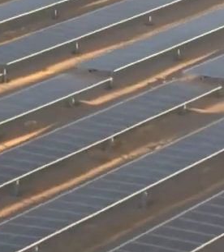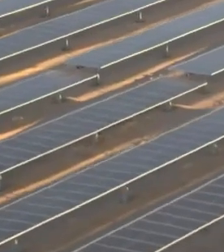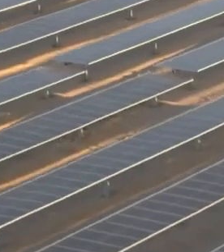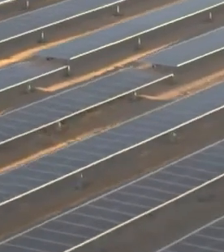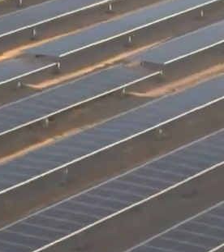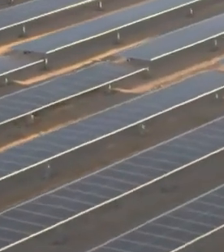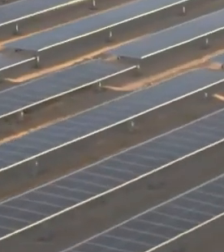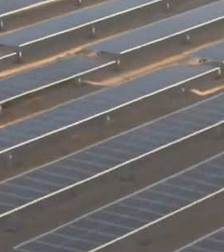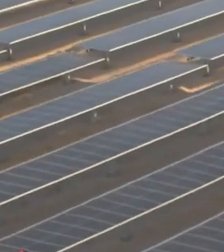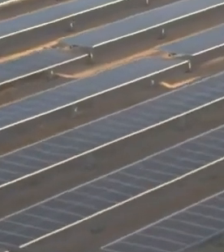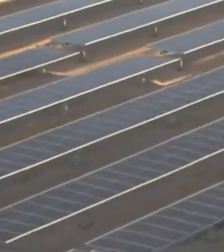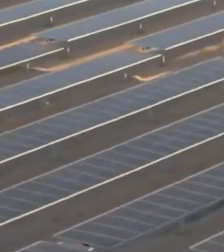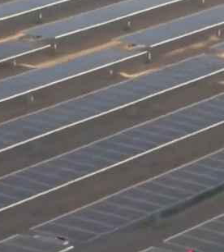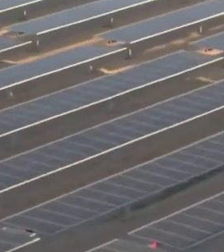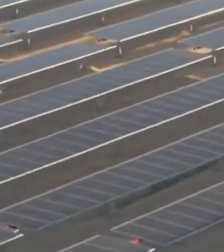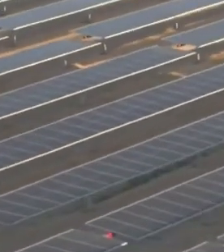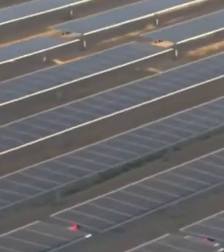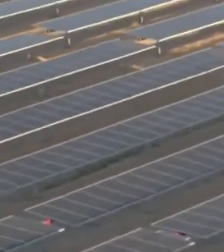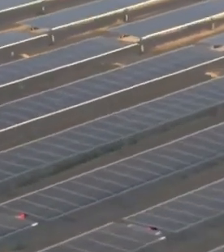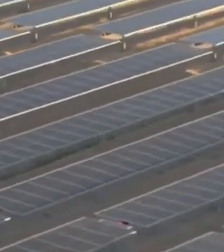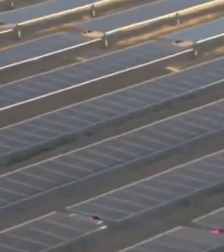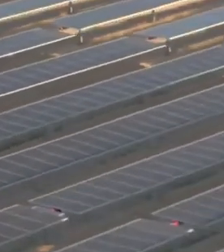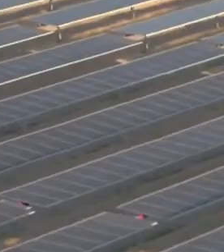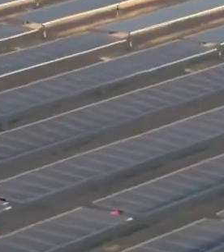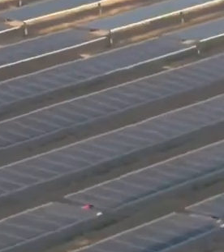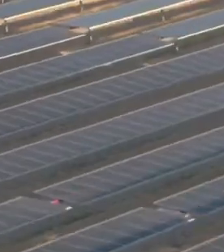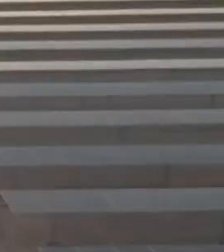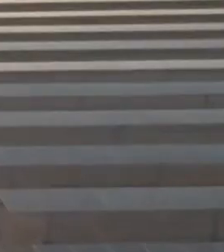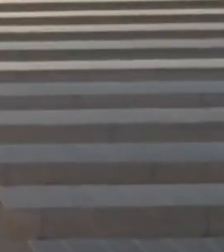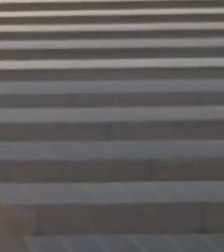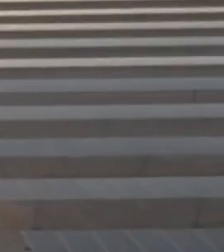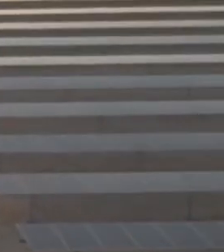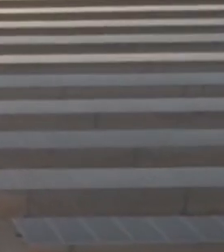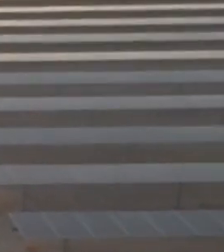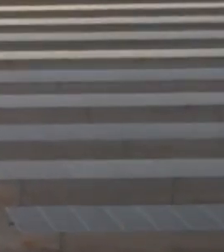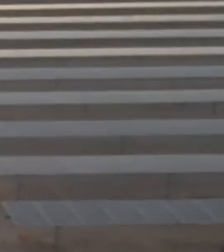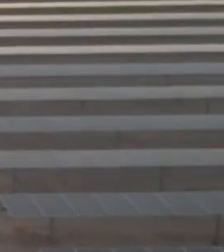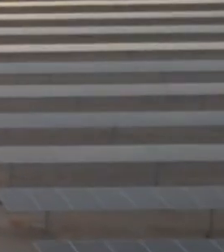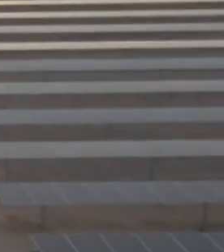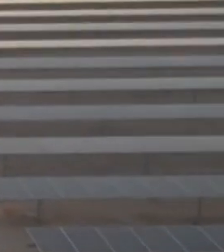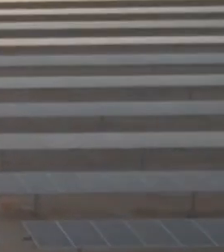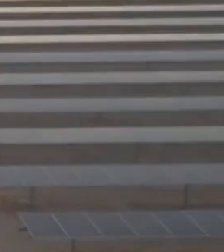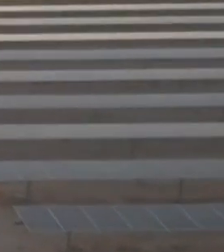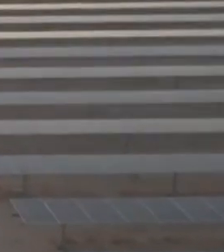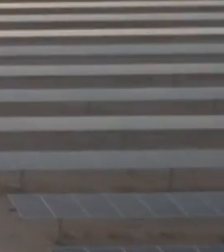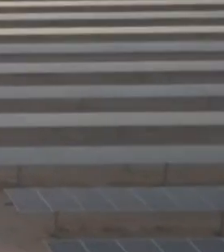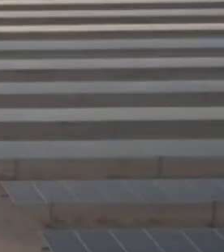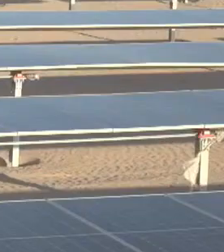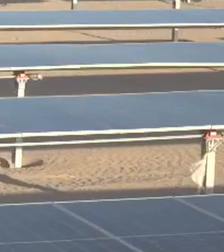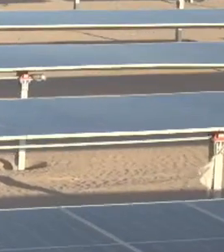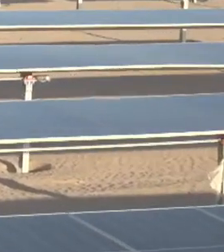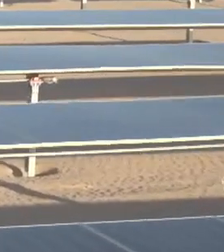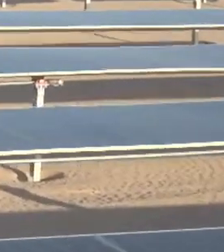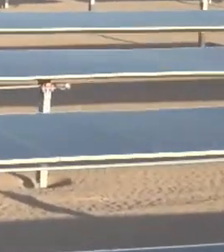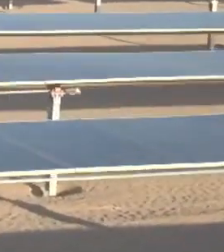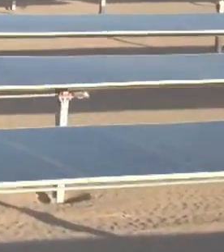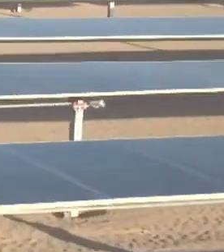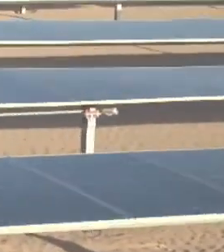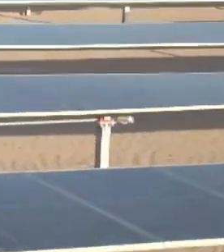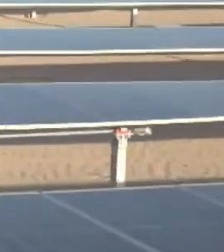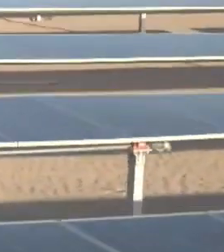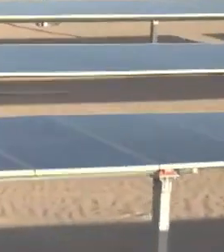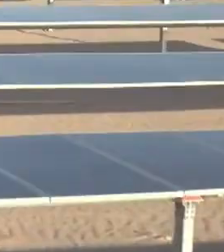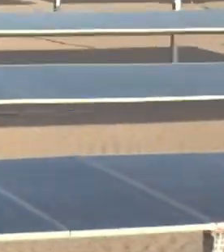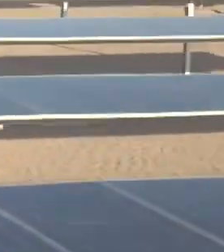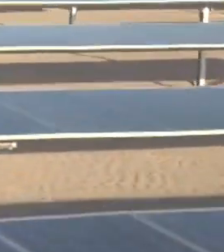Se construye la central fotovoltaica en Puerto Peñasco, Sonora, la más grande de América y la primera en su tipo en México, al incorporar